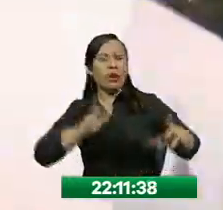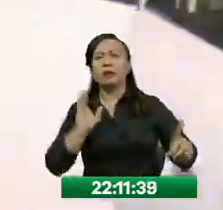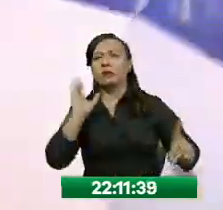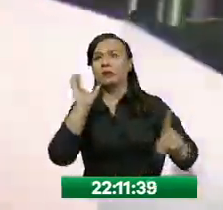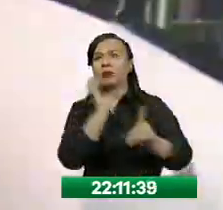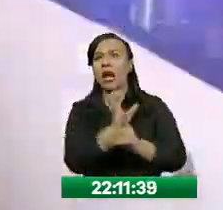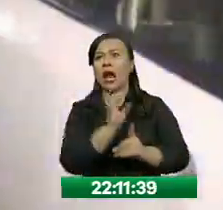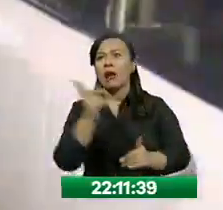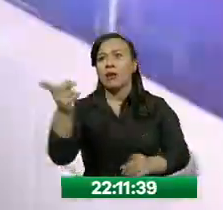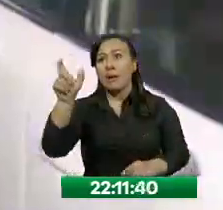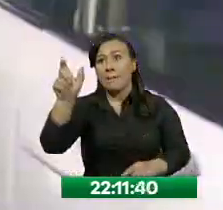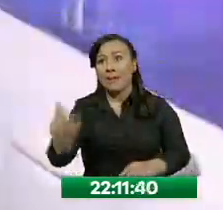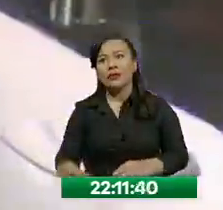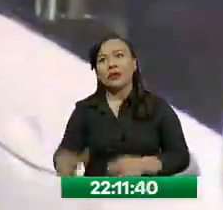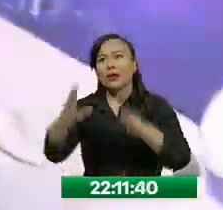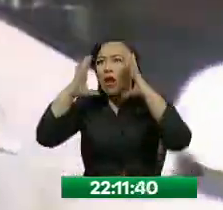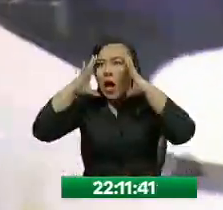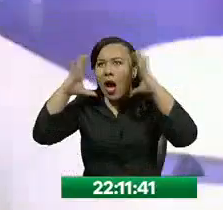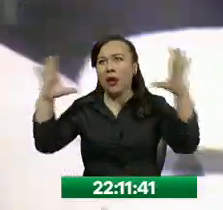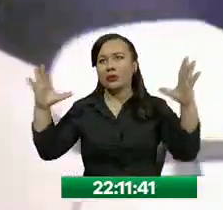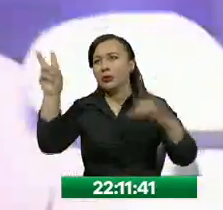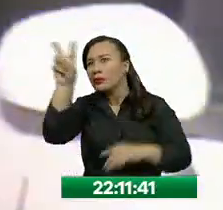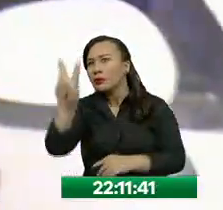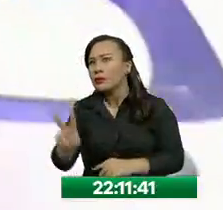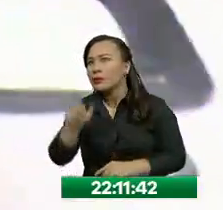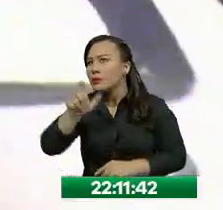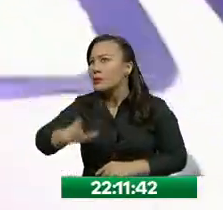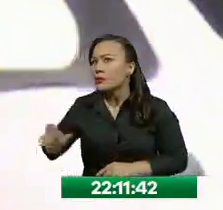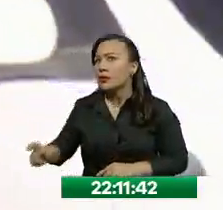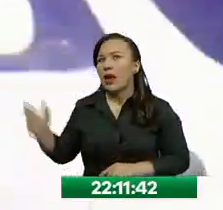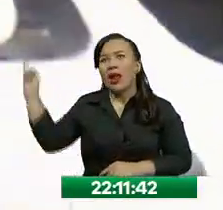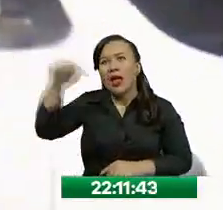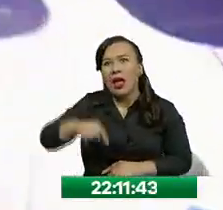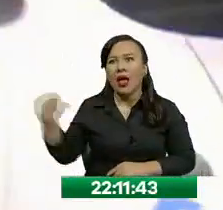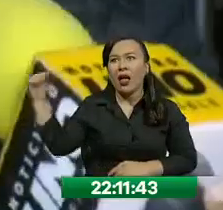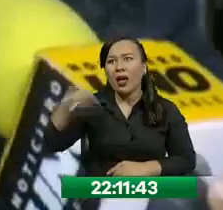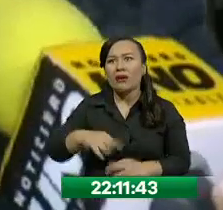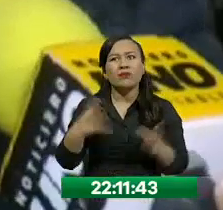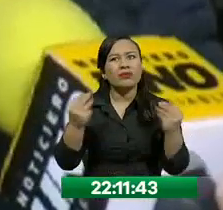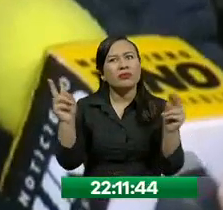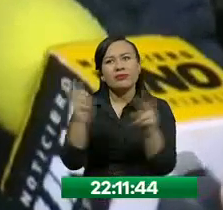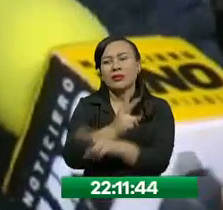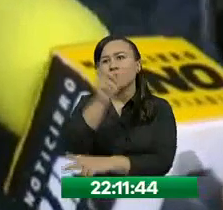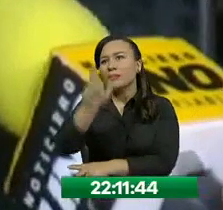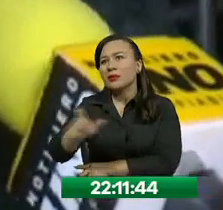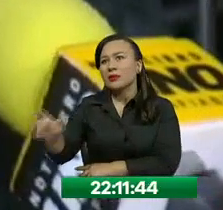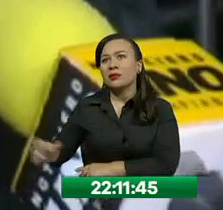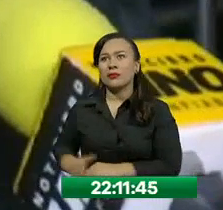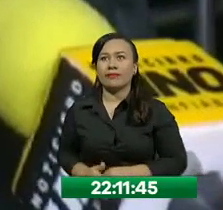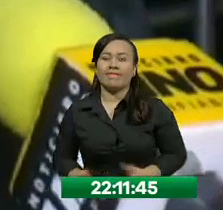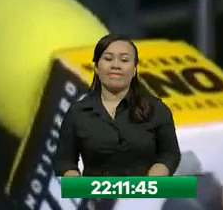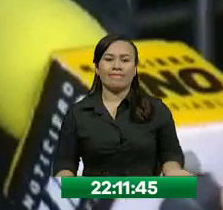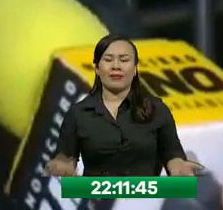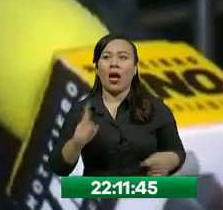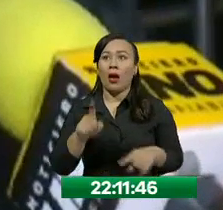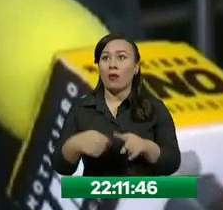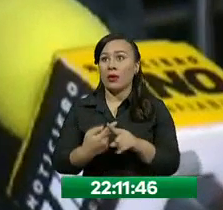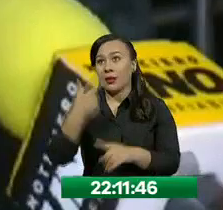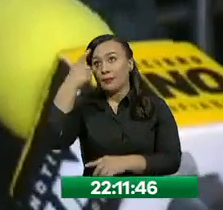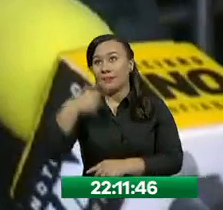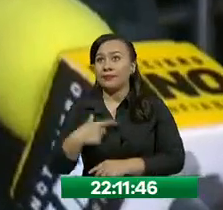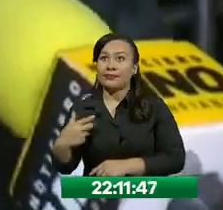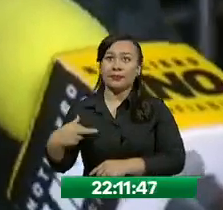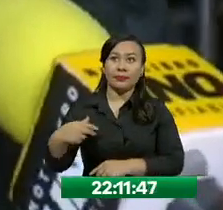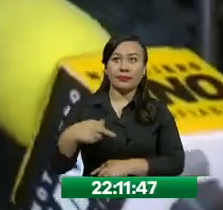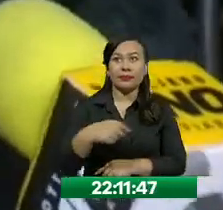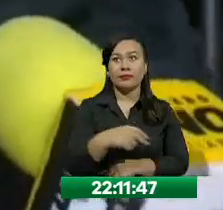al agresor. Dicen estar cansados de la violencia y la inseguridad que protagonizan los extranjeros. O lo estaban esperando y al momento de que lo sacan, los